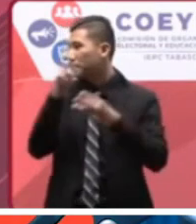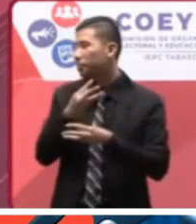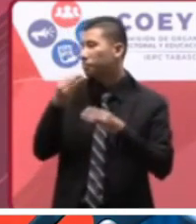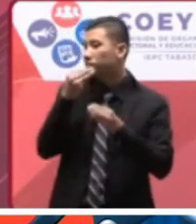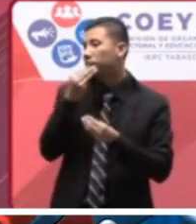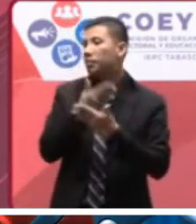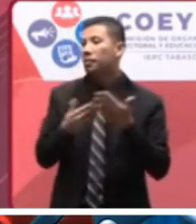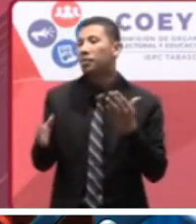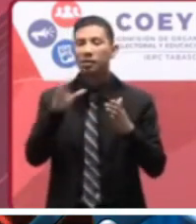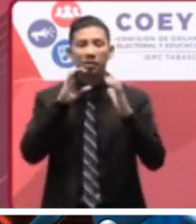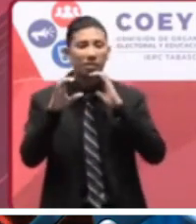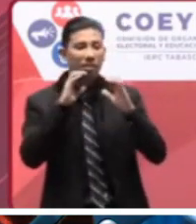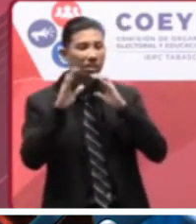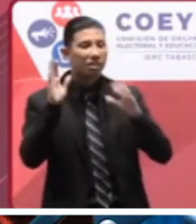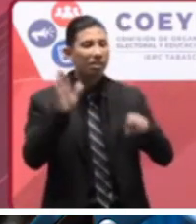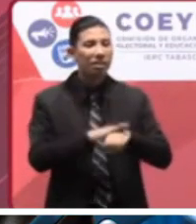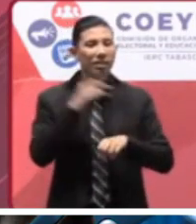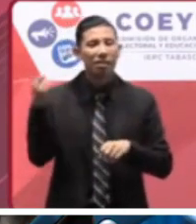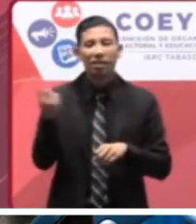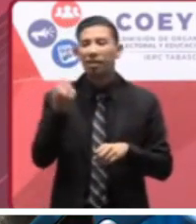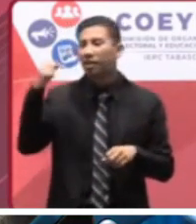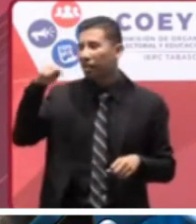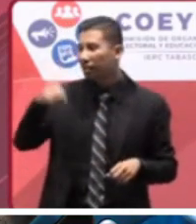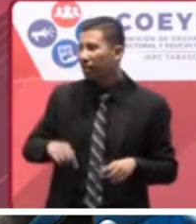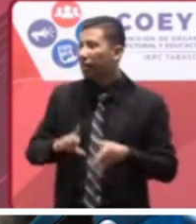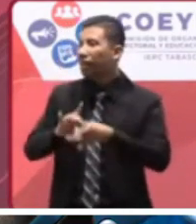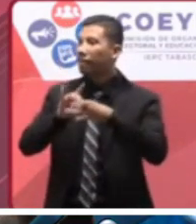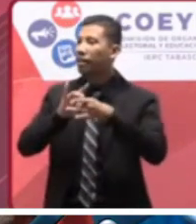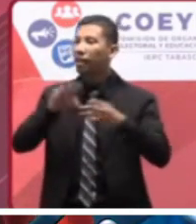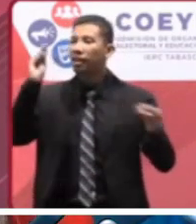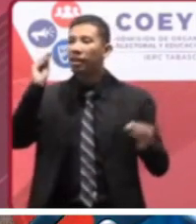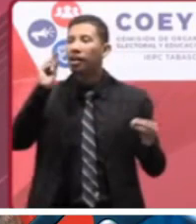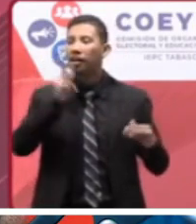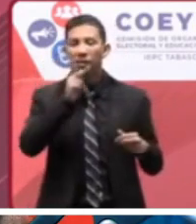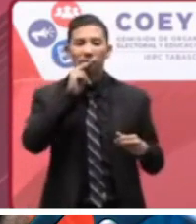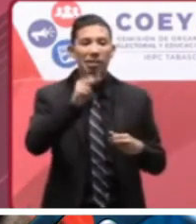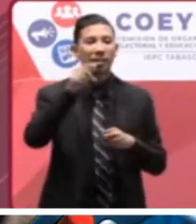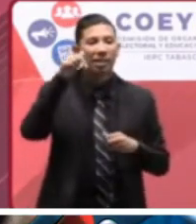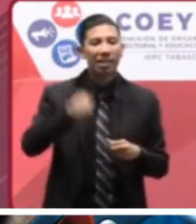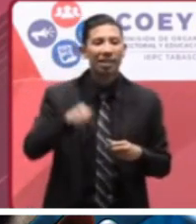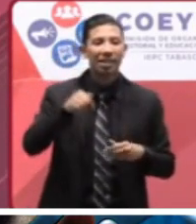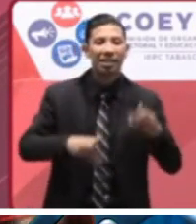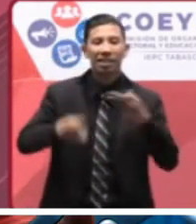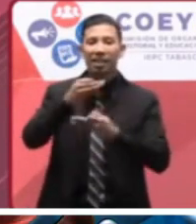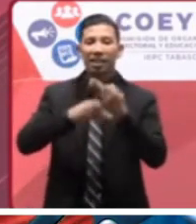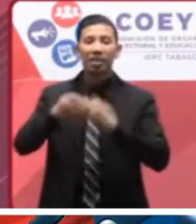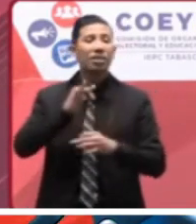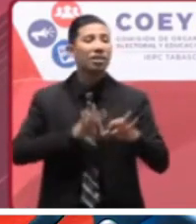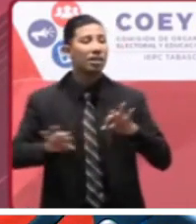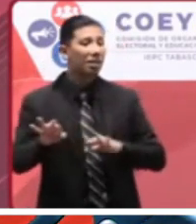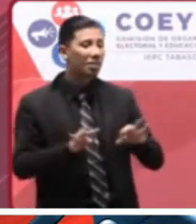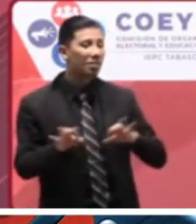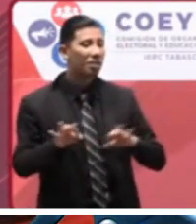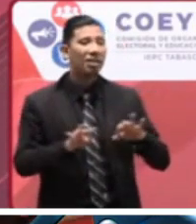civilizada, porque aquí estamos muy comprometidos con la democracia. Desde esta división estamos trabajando con